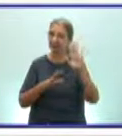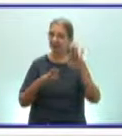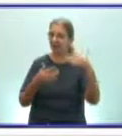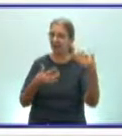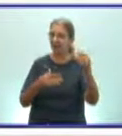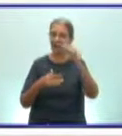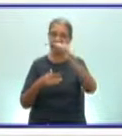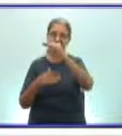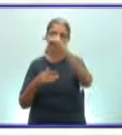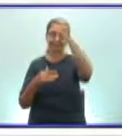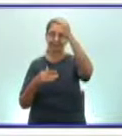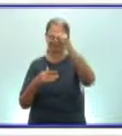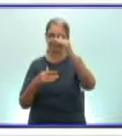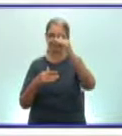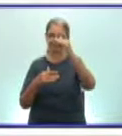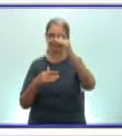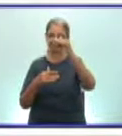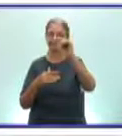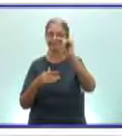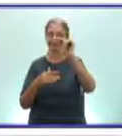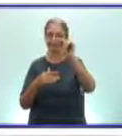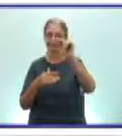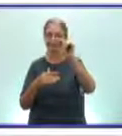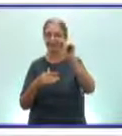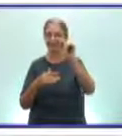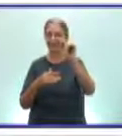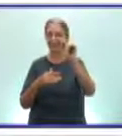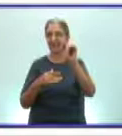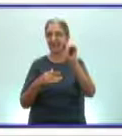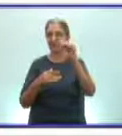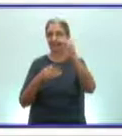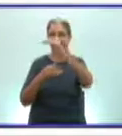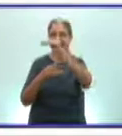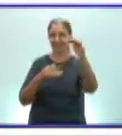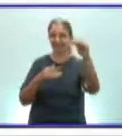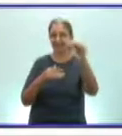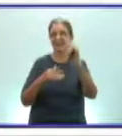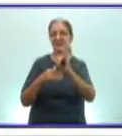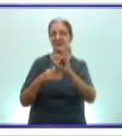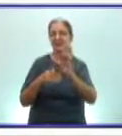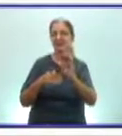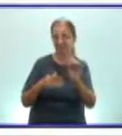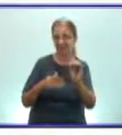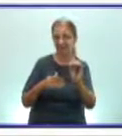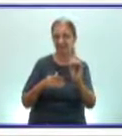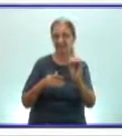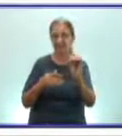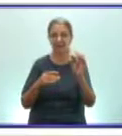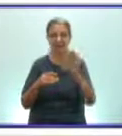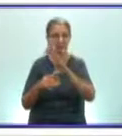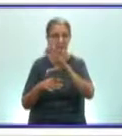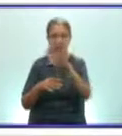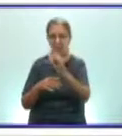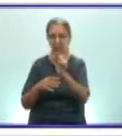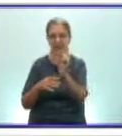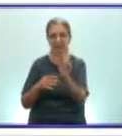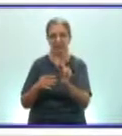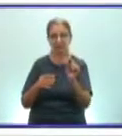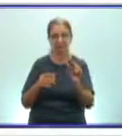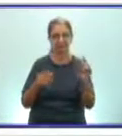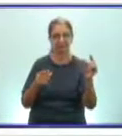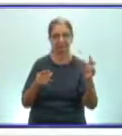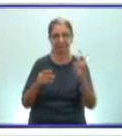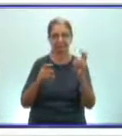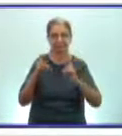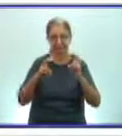frecuencia absoluta y el tamaño de la muestra. Como el equipo que nosotros estamos analizando estaba compuesto por